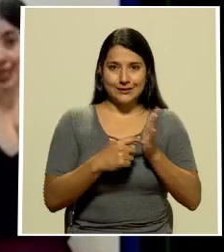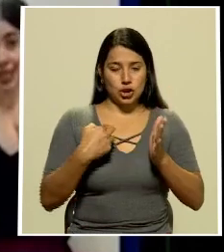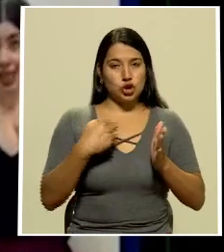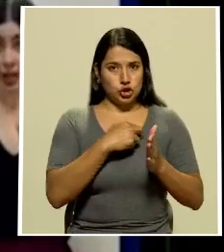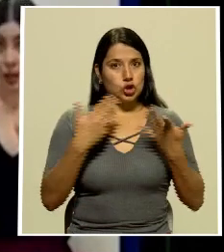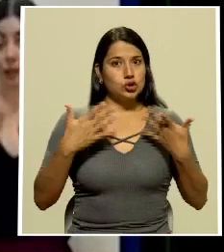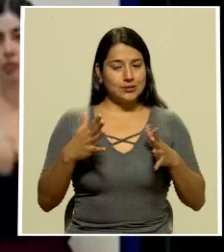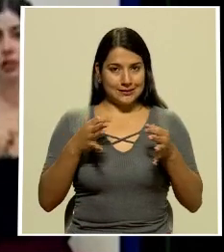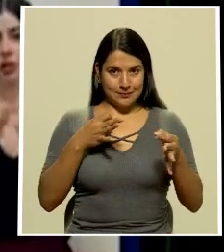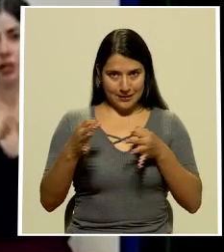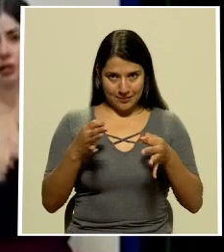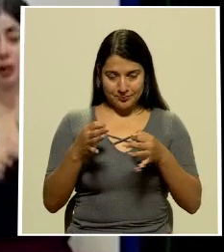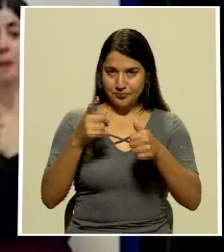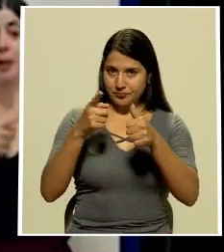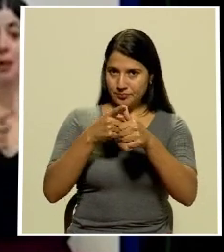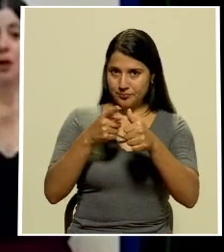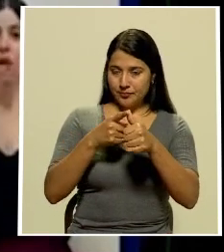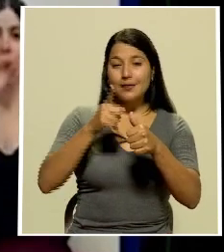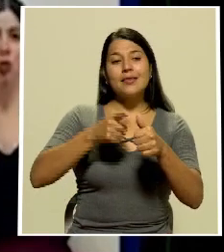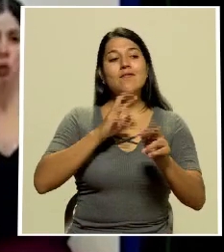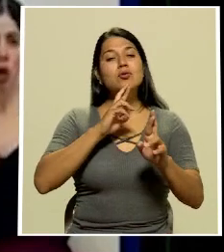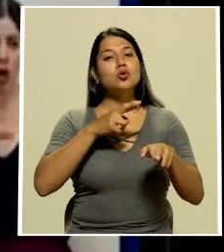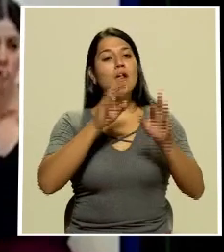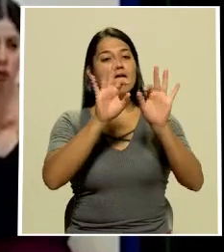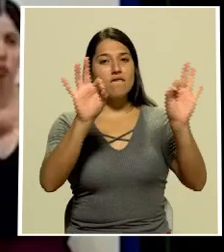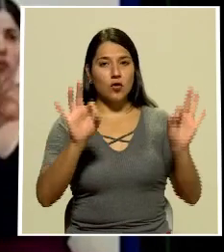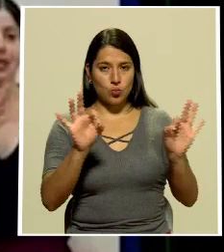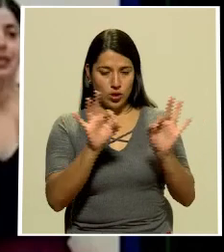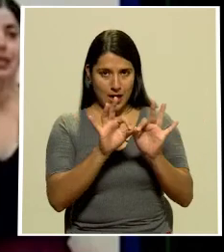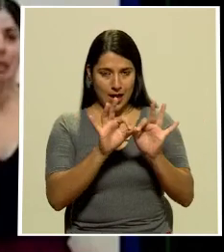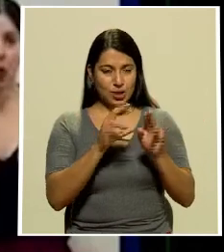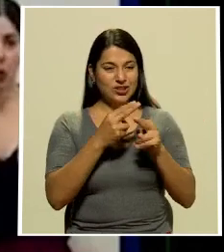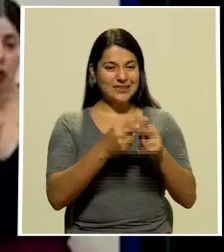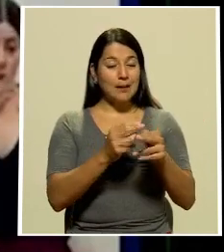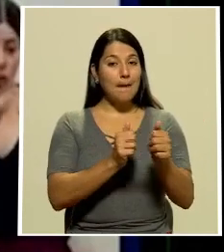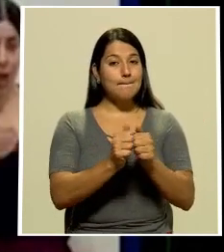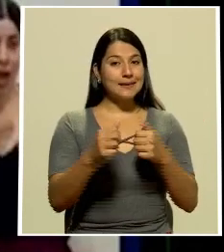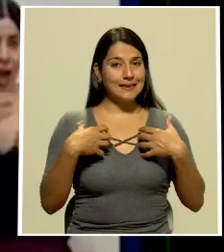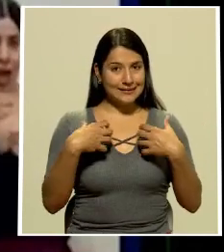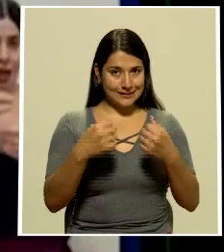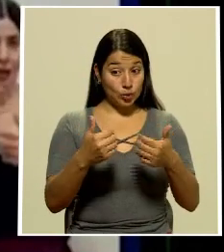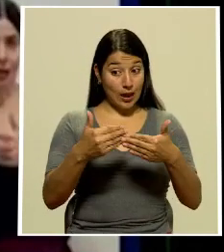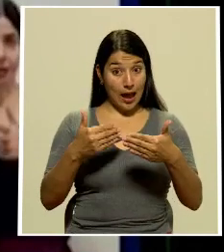señalado. Primero, completar el formulario Pase de Salud digital antes de abordar el